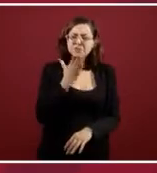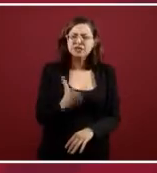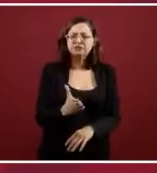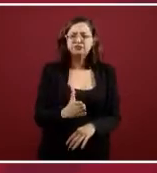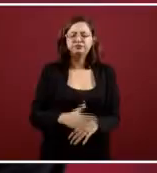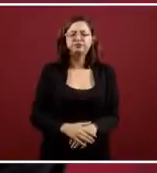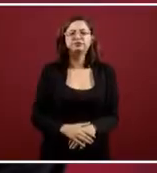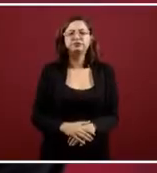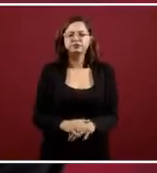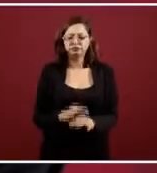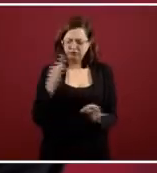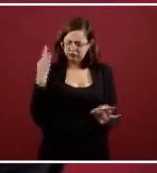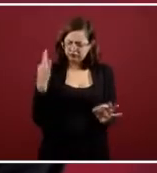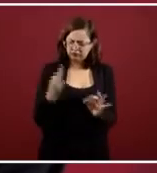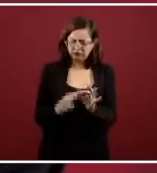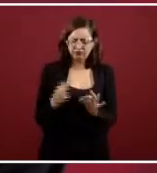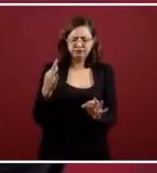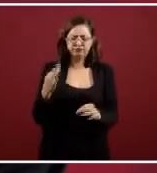fue lo correcto,